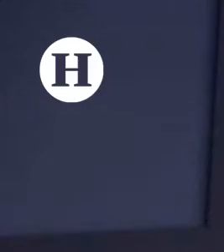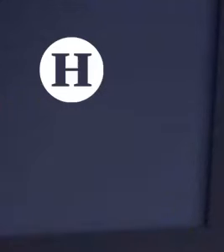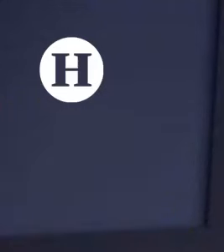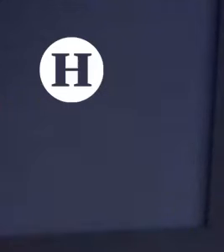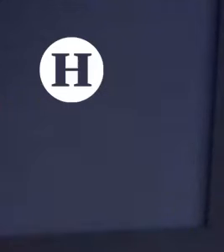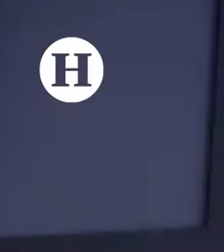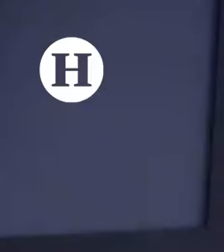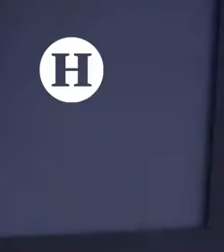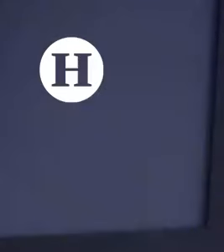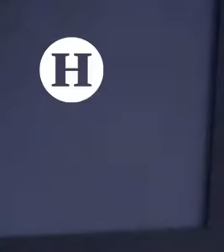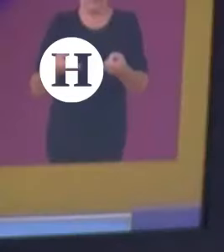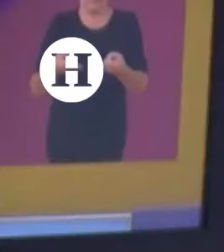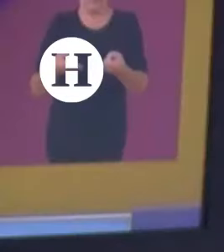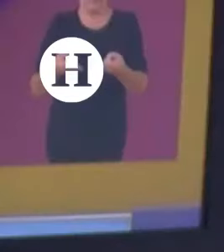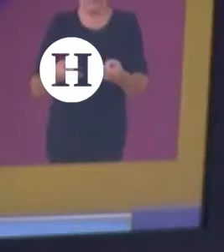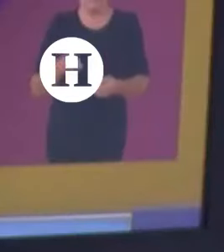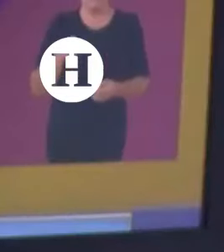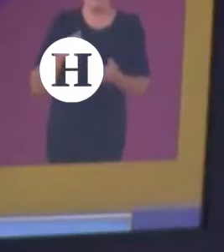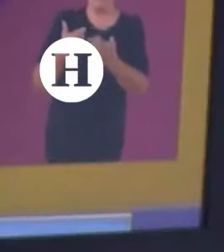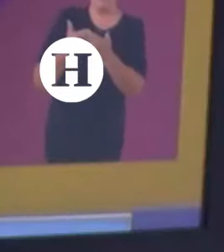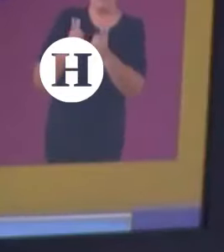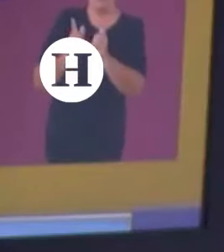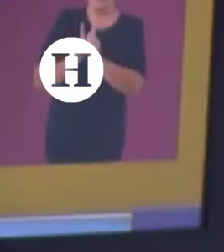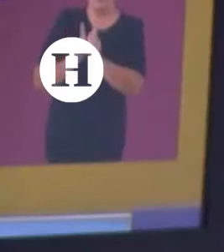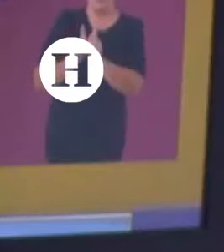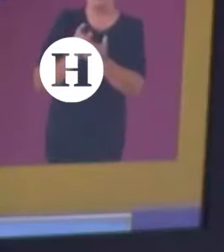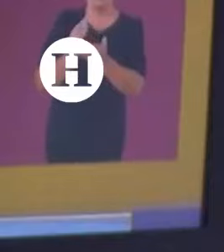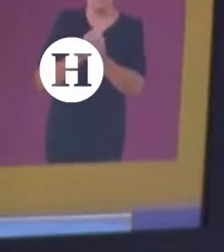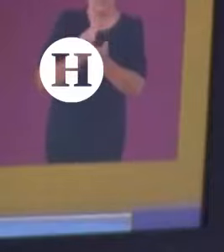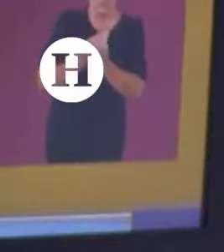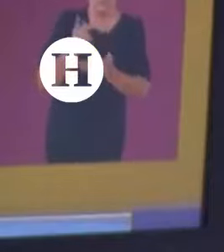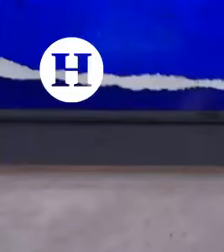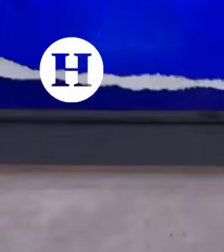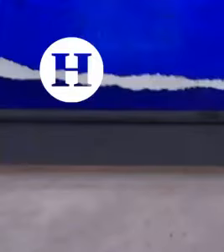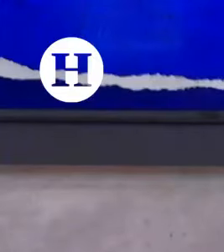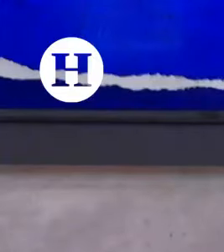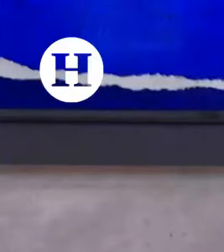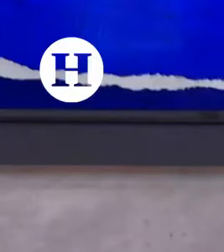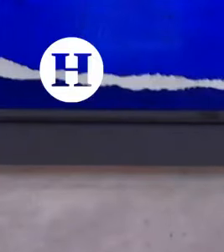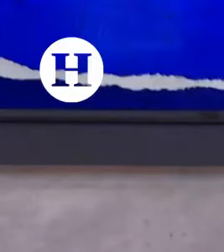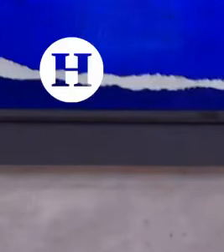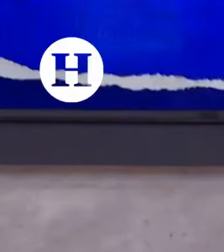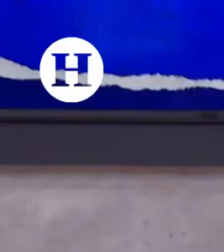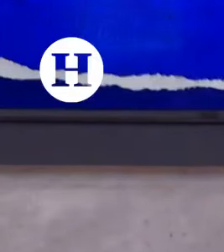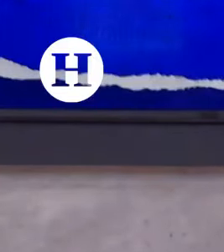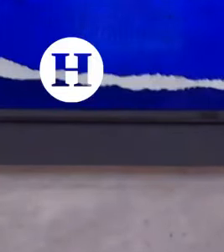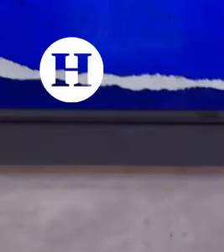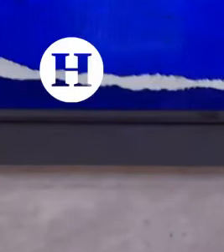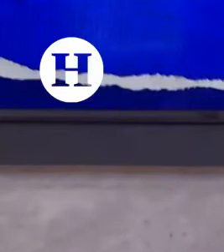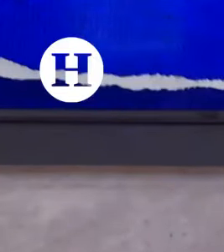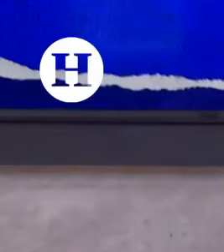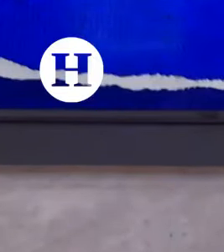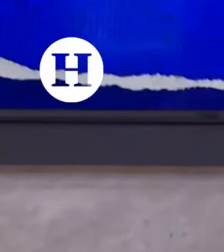94 pero casi se la lleva Yo no pero yo apenas iba naciendo eseo estaba No ya ya en vida